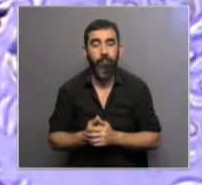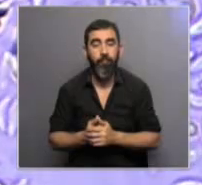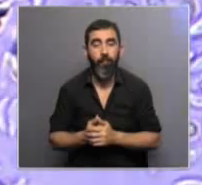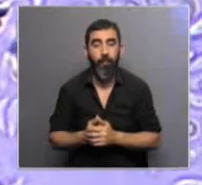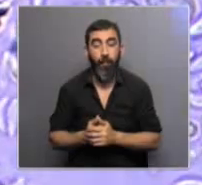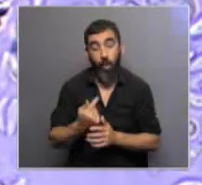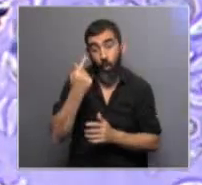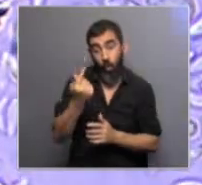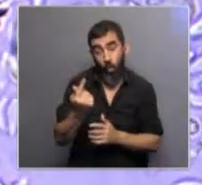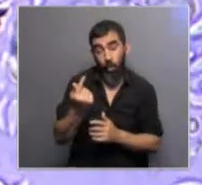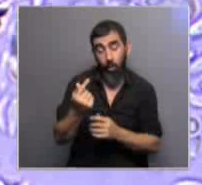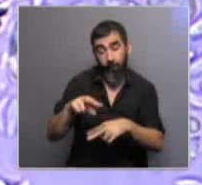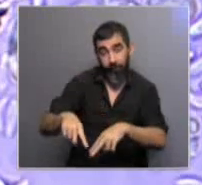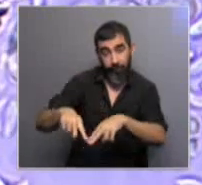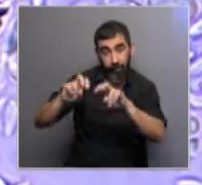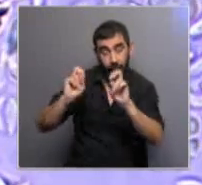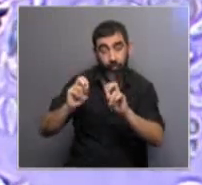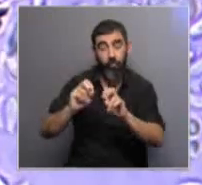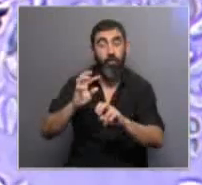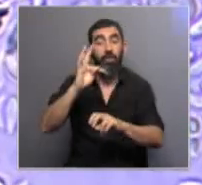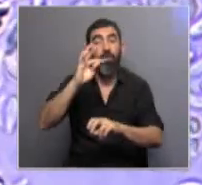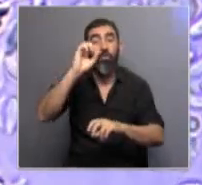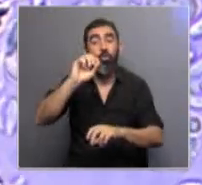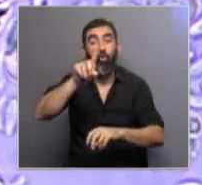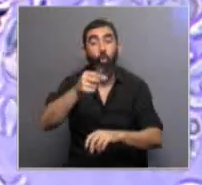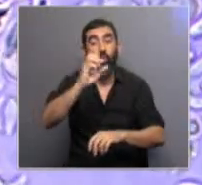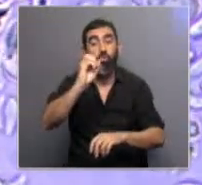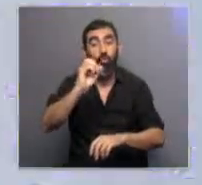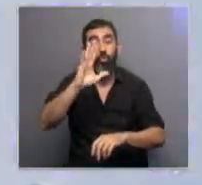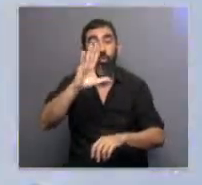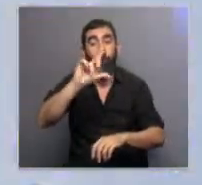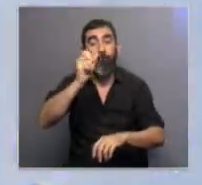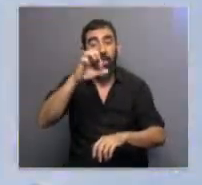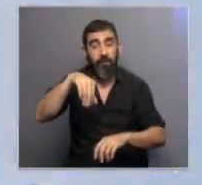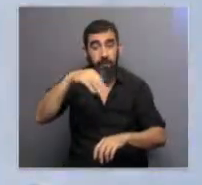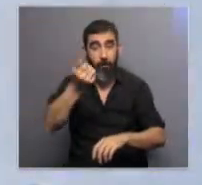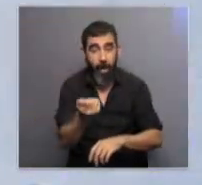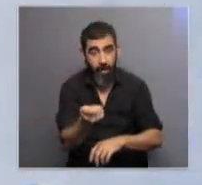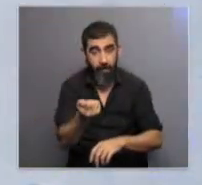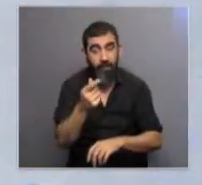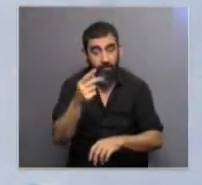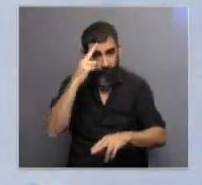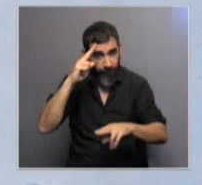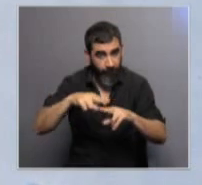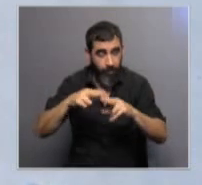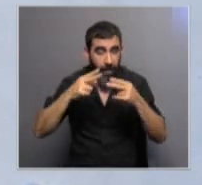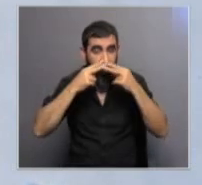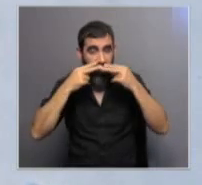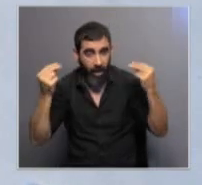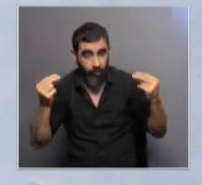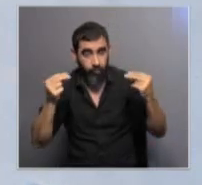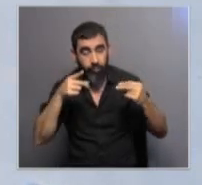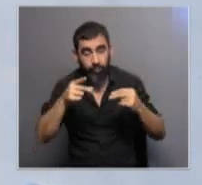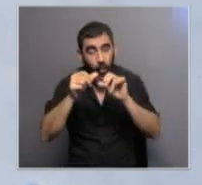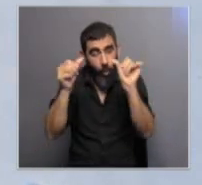uno de los de los puntos de estudios es el toxoplasma gondii y esto lo hacemos en colaboración con la doctora maría de peñafrancia